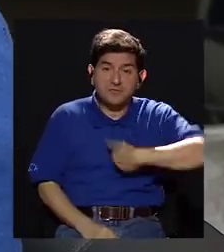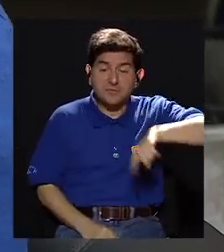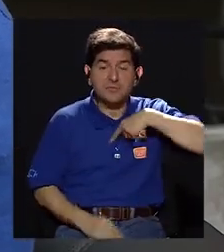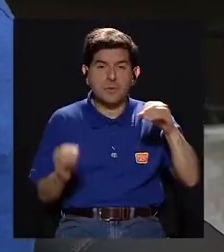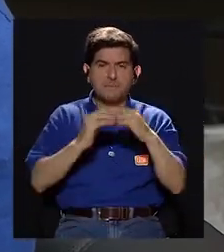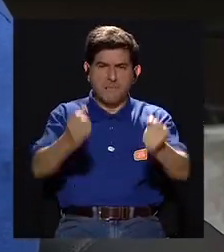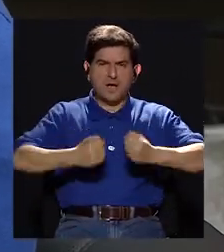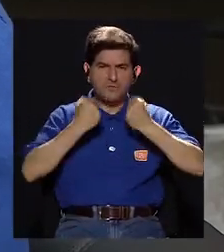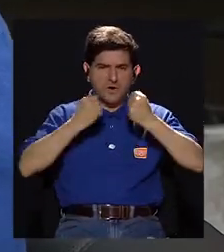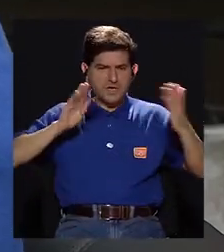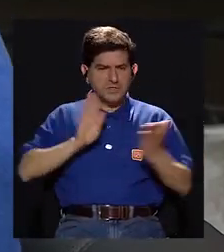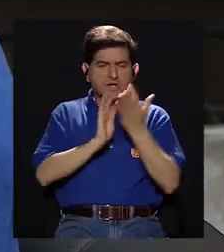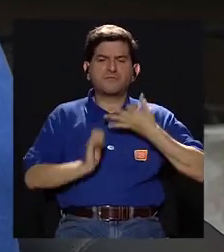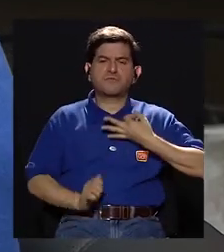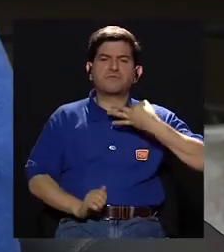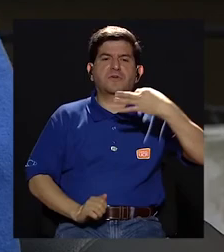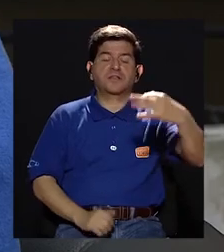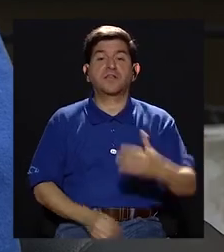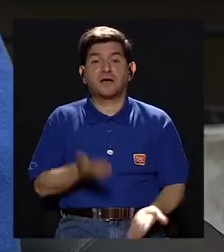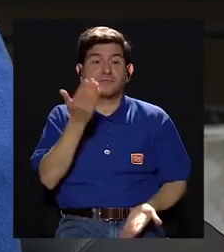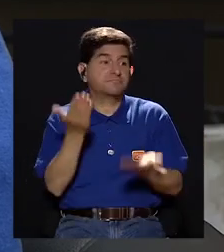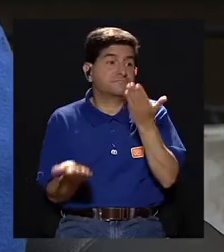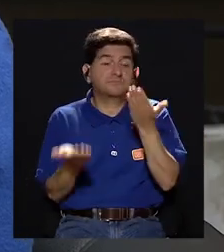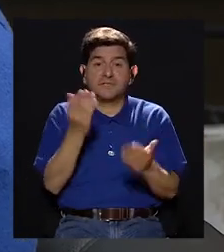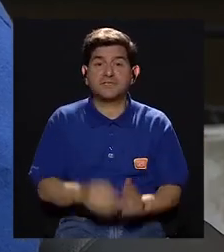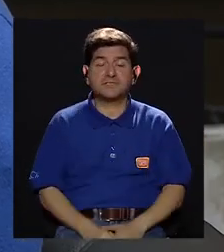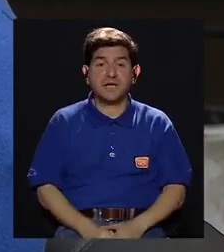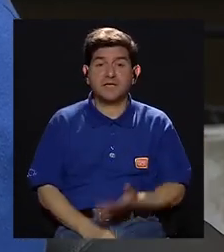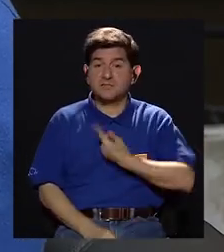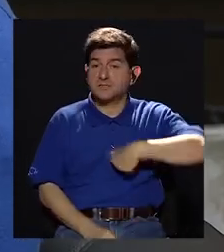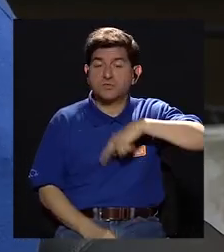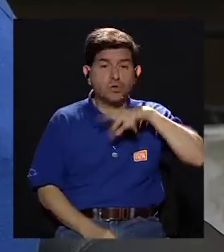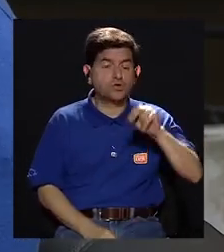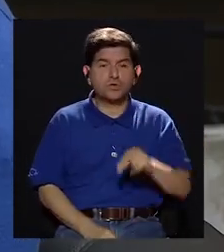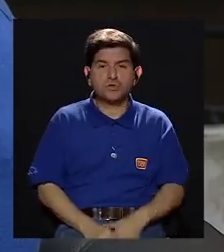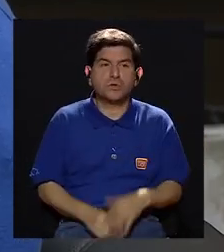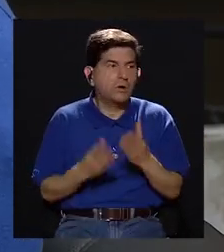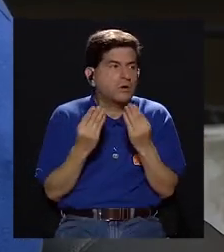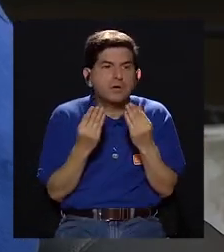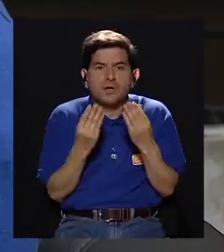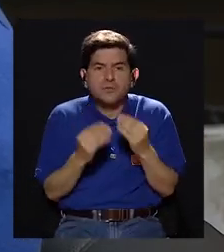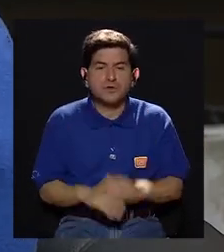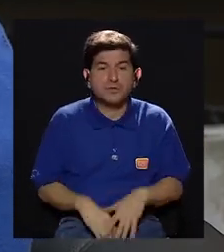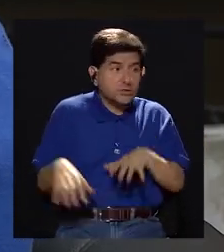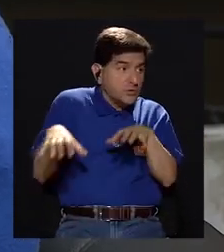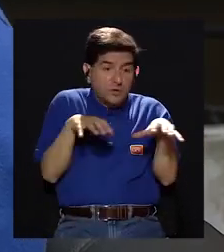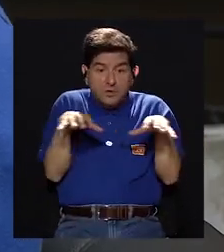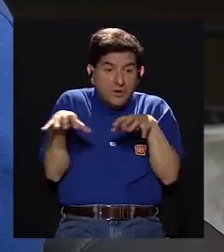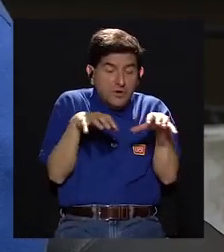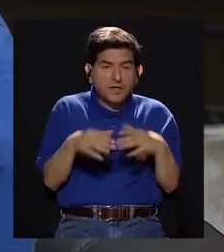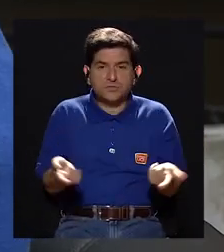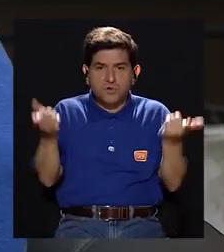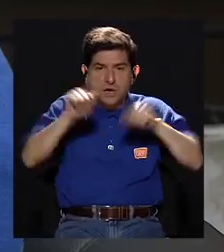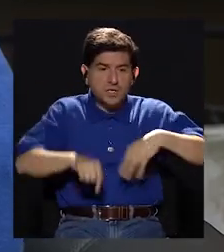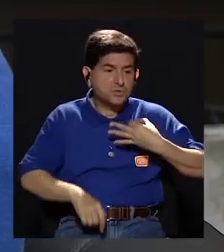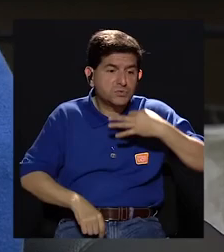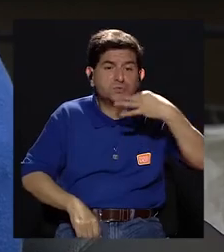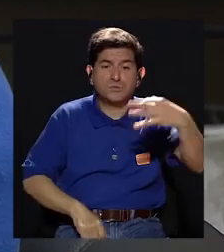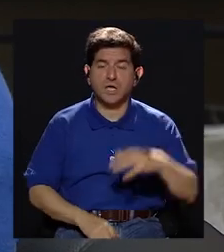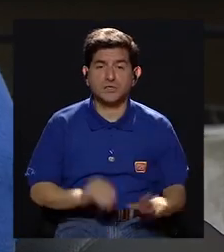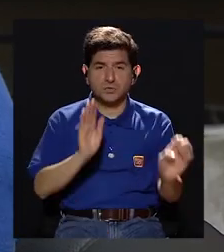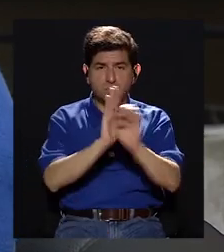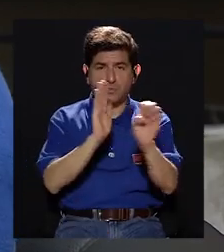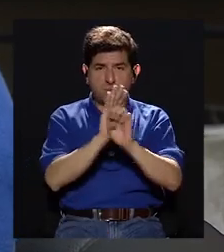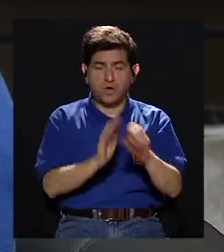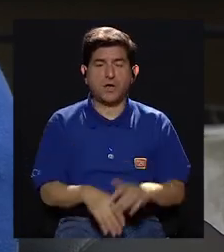así estamos como más fuertes para enfrentar el día a día, ¿verdad? De repente ya no vamos a estar tan nerviosos o tan reactivos a lo que nos